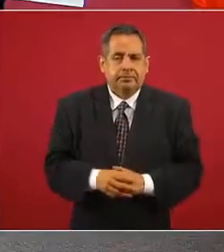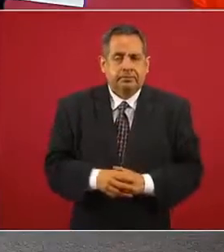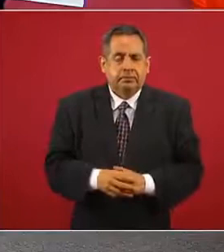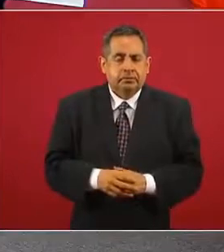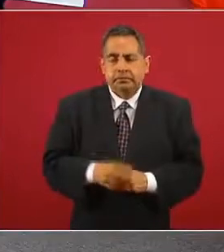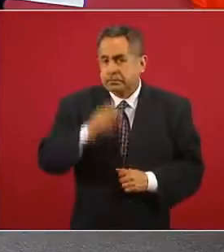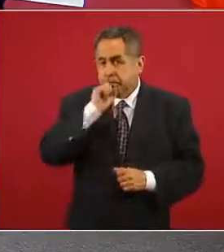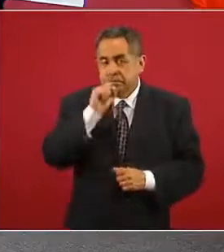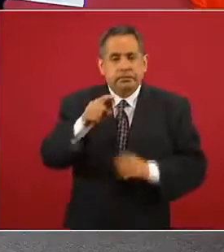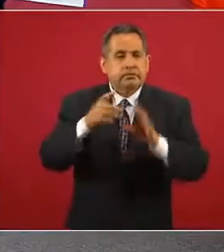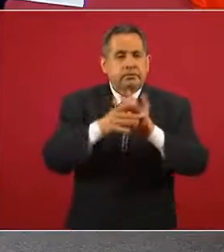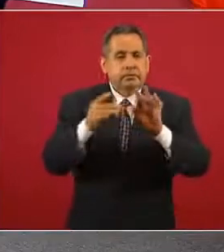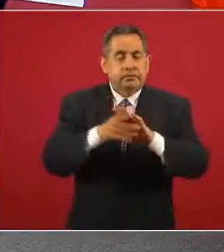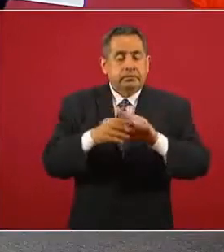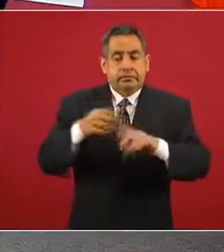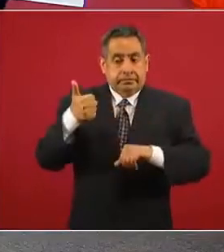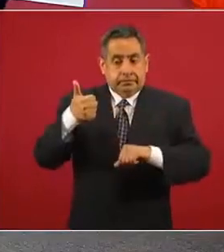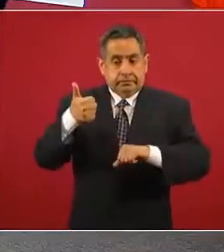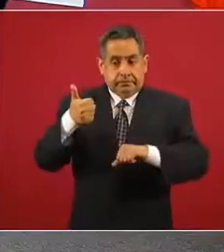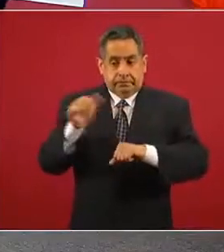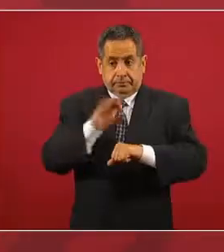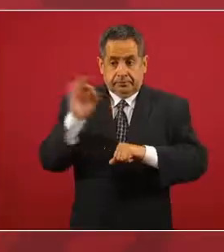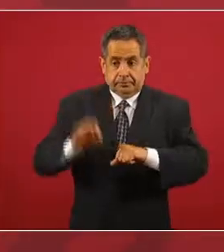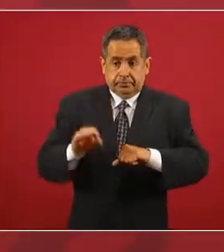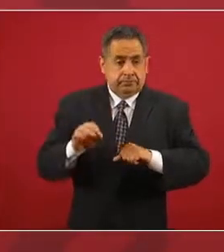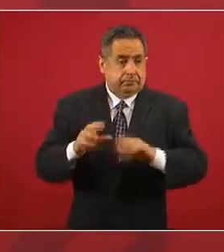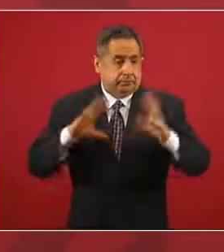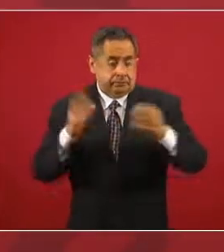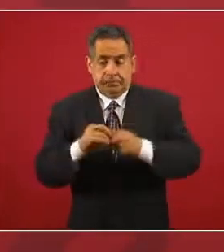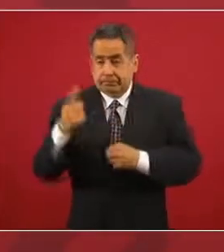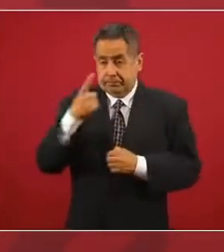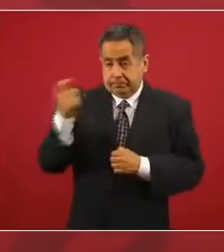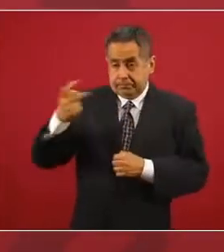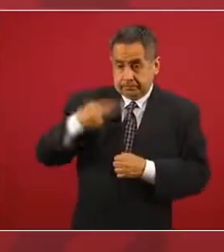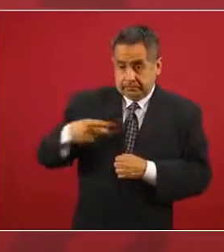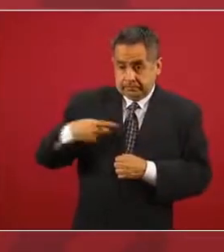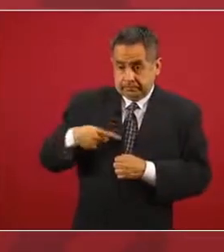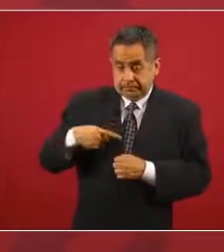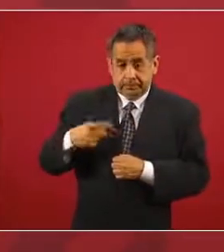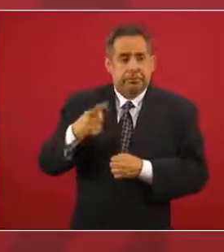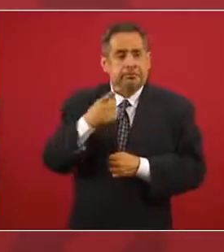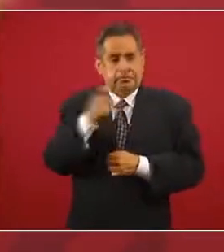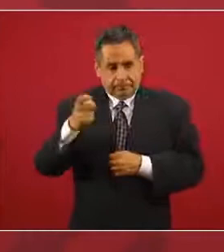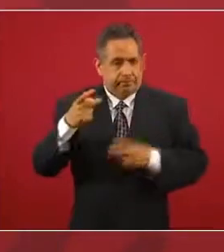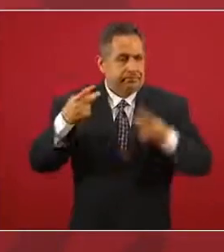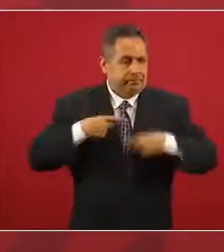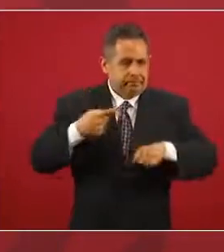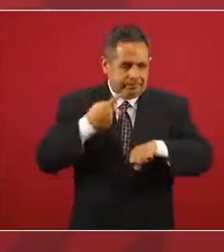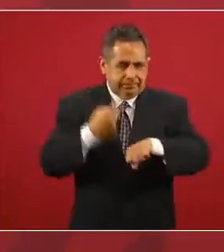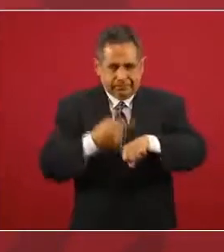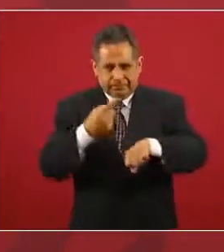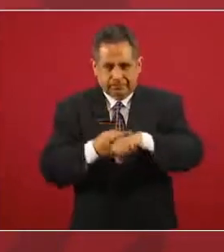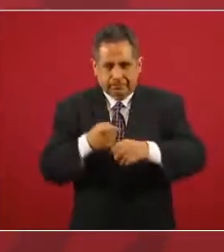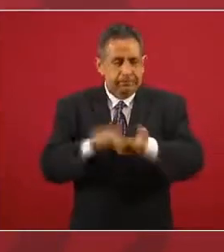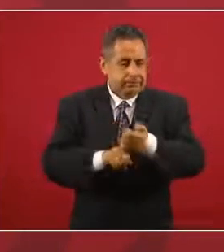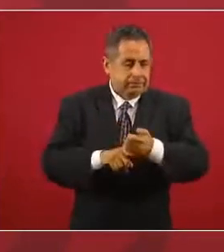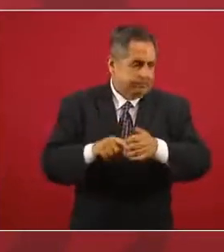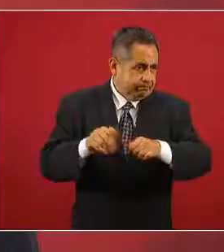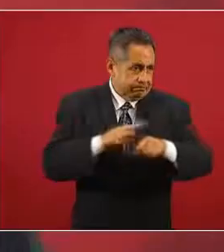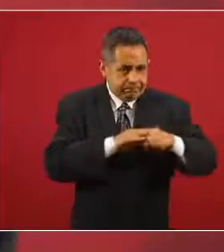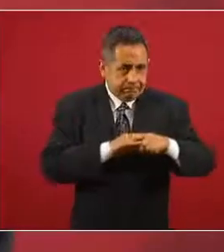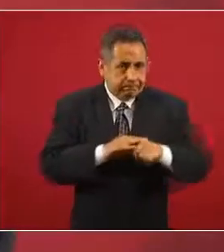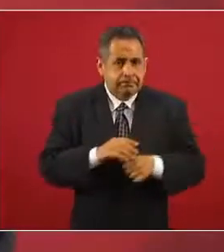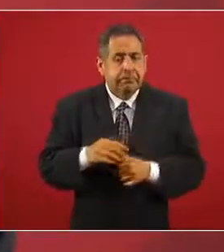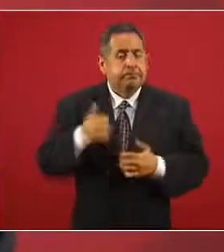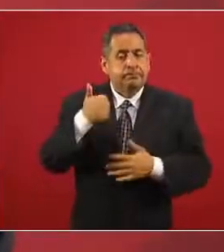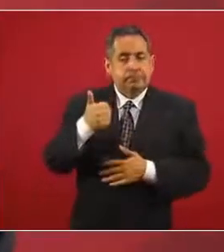Y vemos también que el 6%, 6 de cada 100 casos que se han contabilizado desde que inició la epidemia,